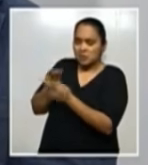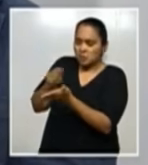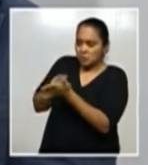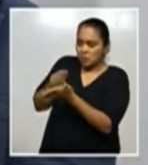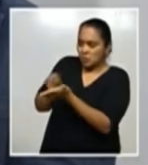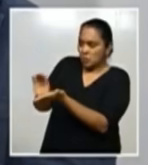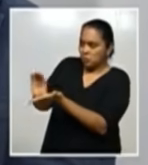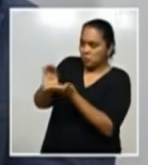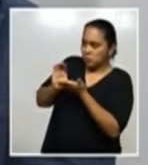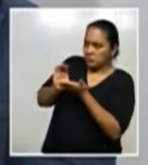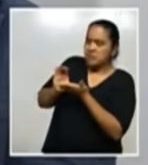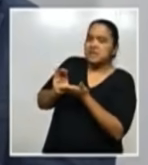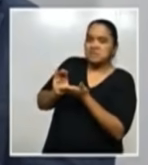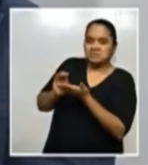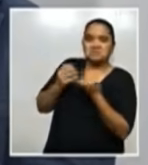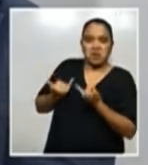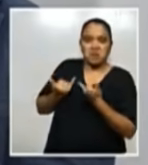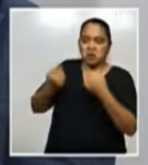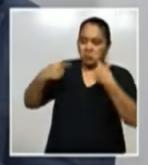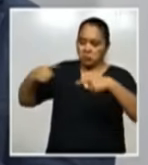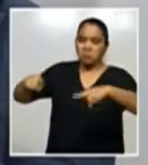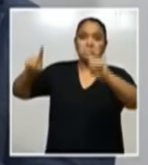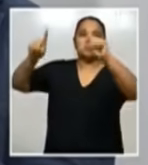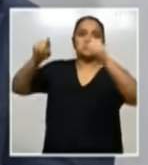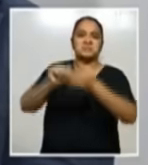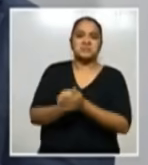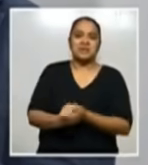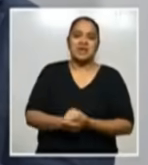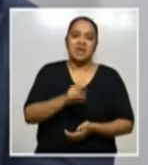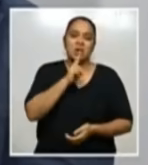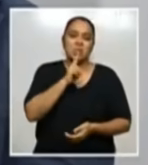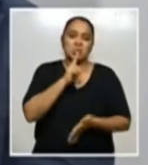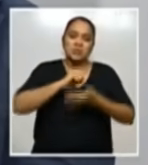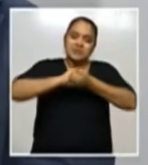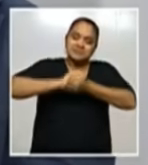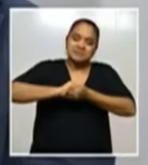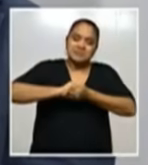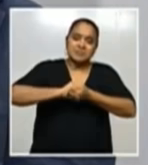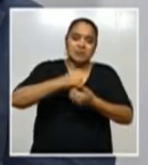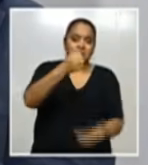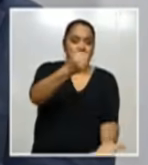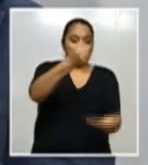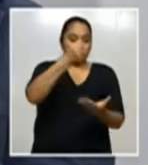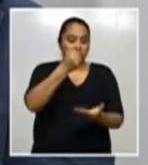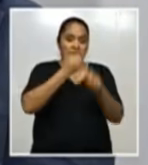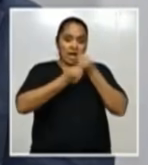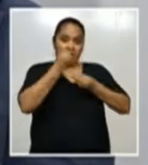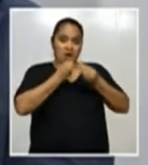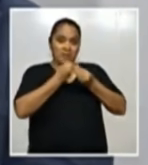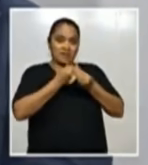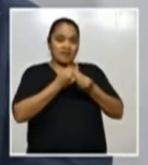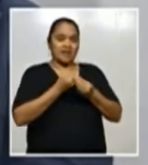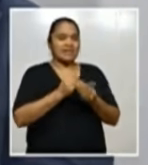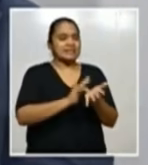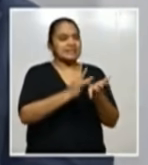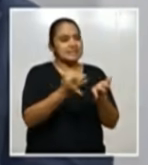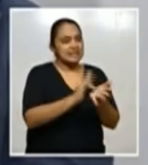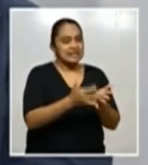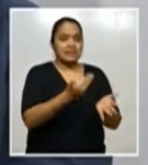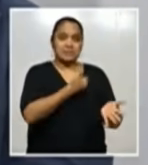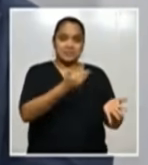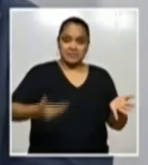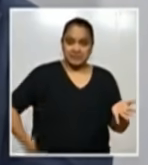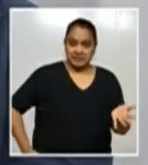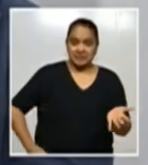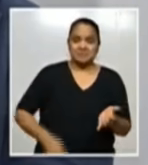es el tema de Honduras Solidaria, hemos sentido ese gran apoyo del gobierno. Y como CODESE, nosotros le reiteramos